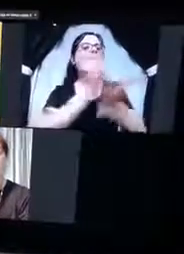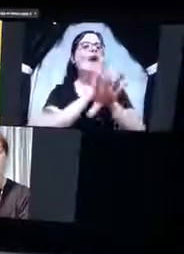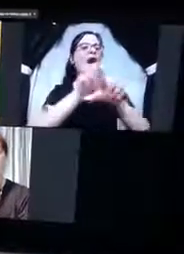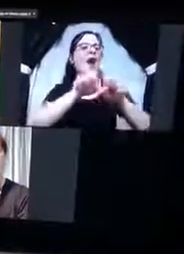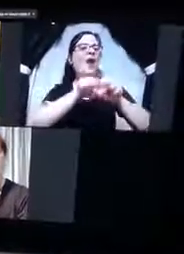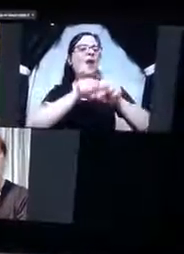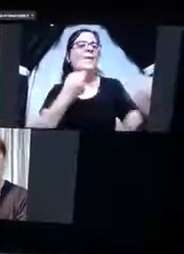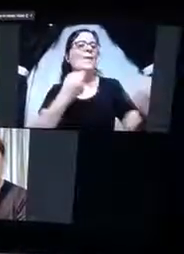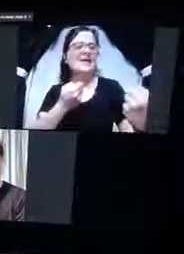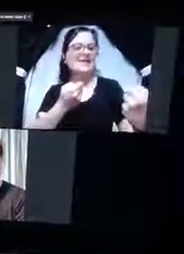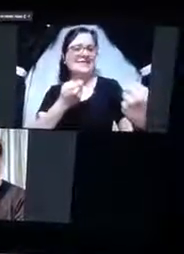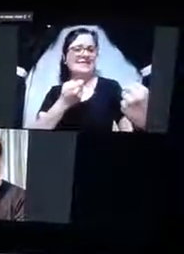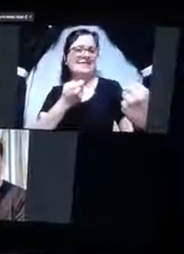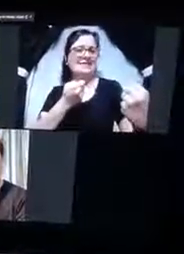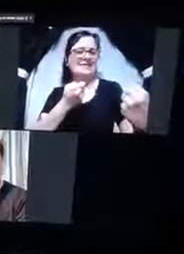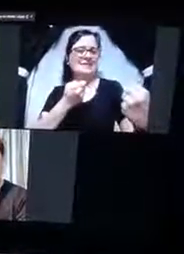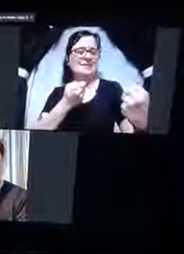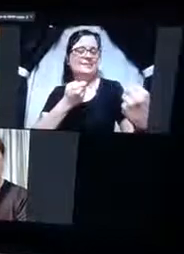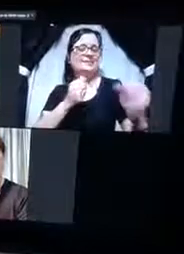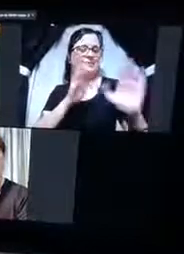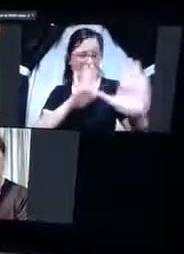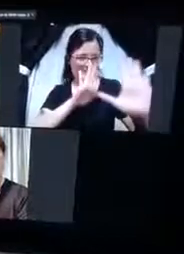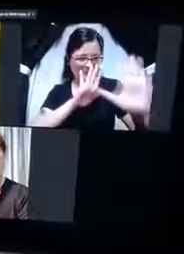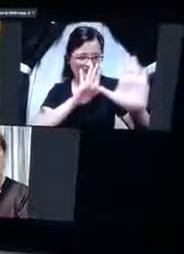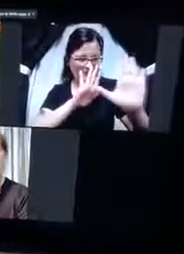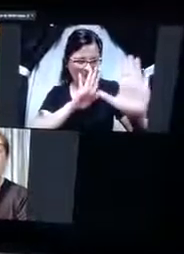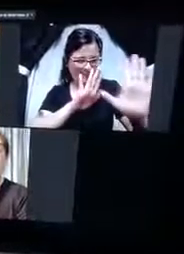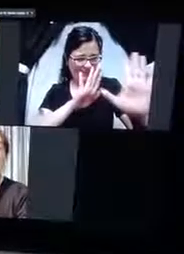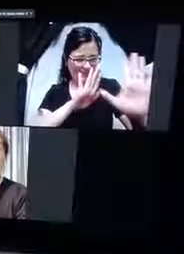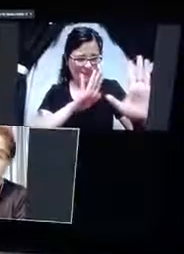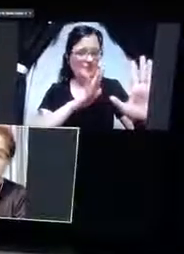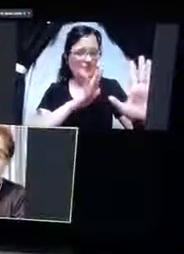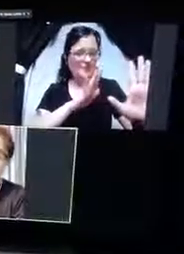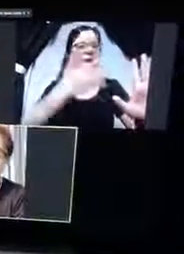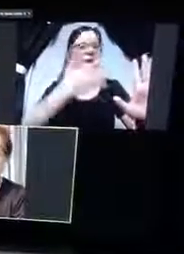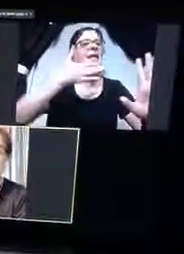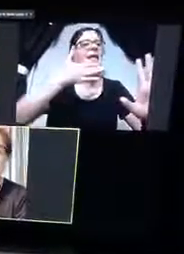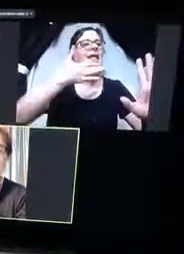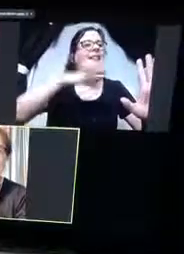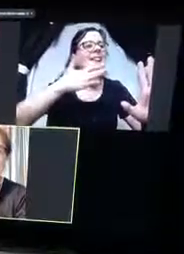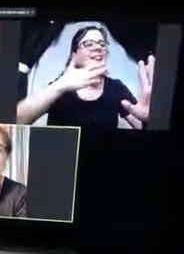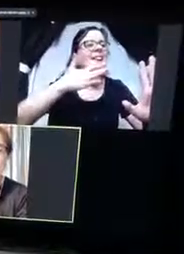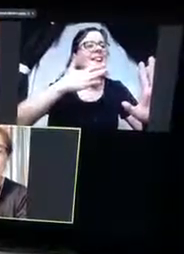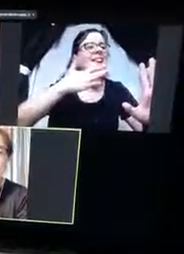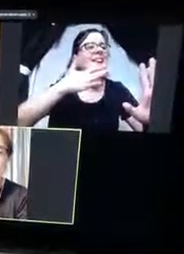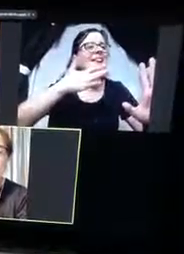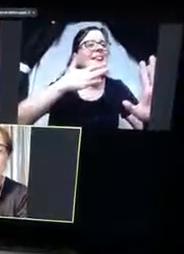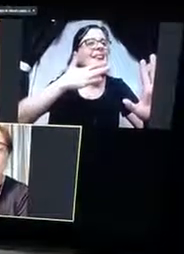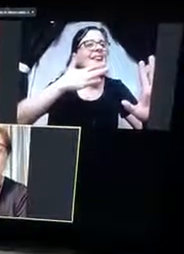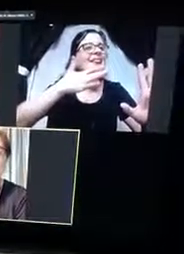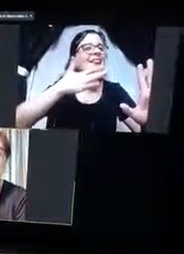sordos, lamentablemente, y no por un defecto de ellos, sino por un defecto de aprendizaje, aprendieron así.